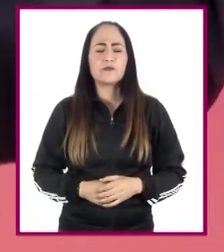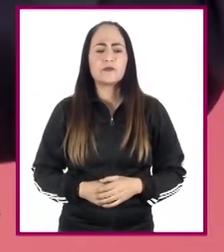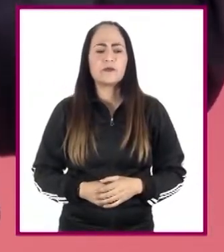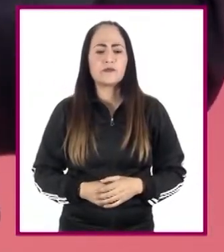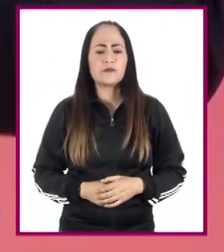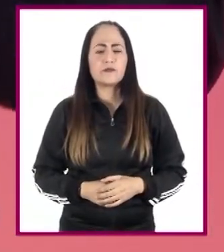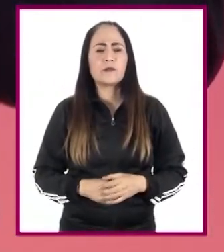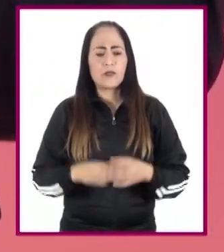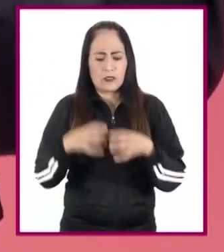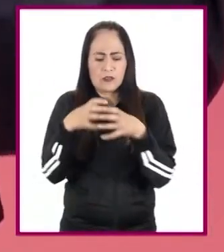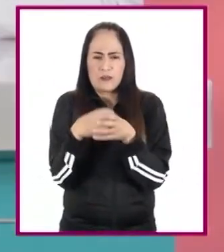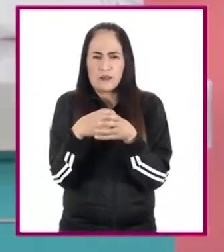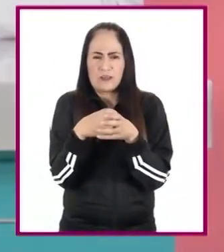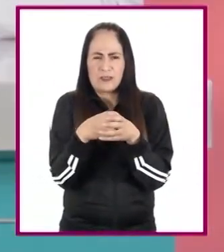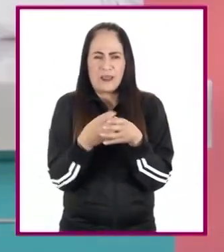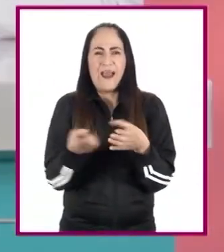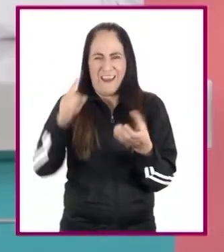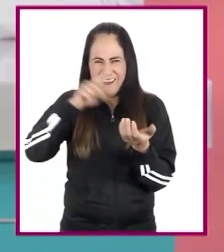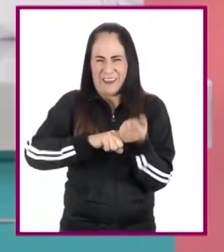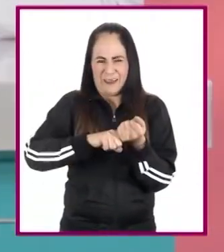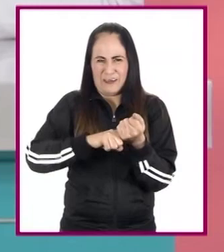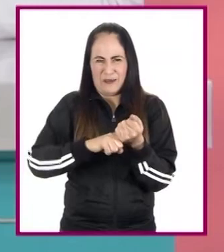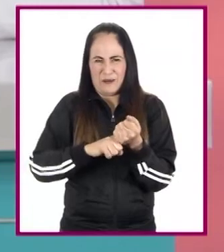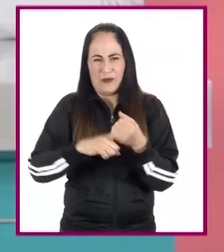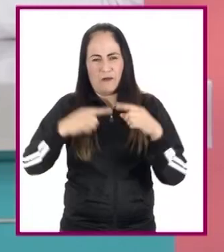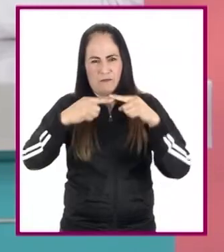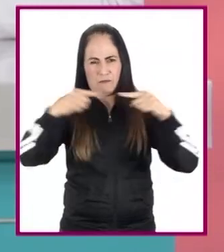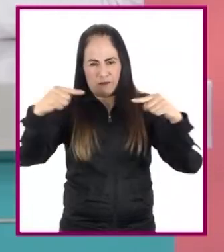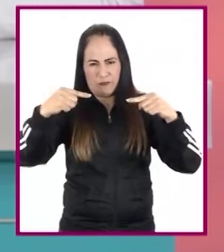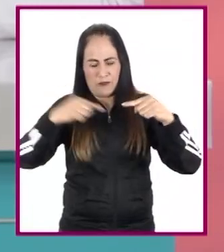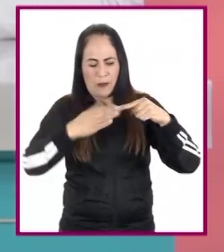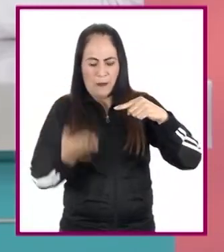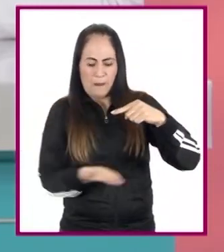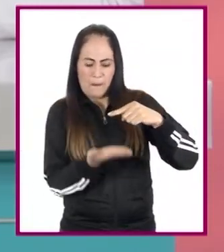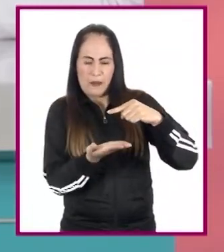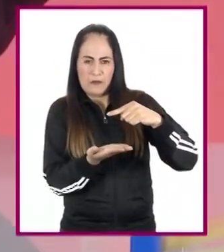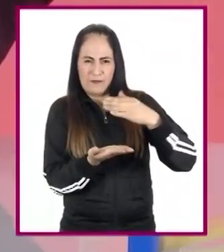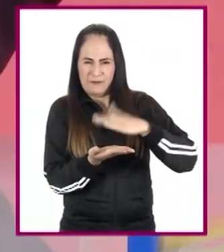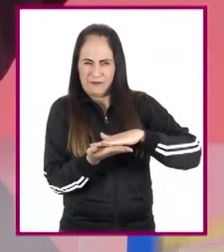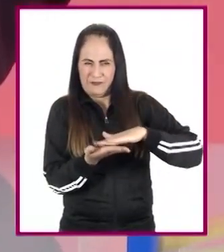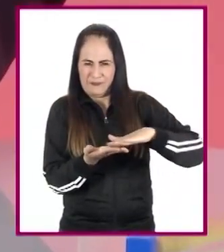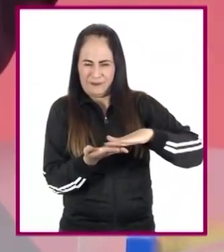La lata más pequeña va dentro y el clip vertical por debajo de la lata pequeña.